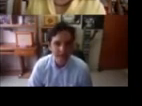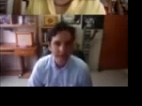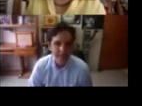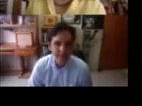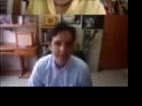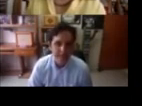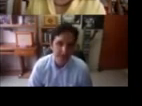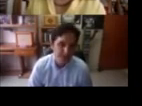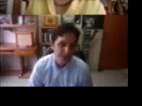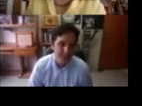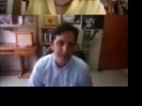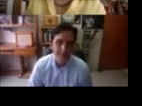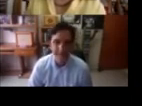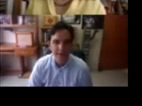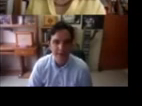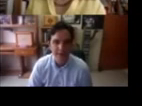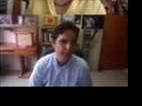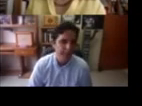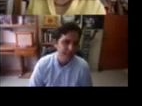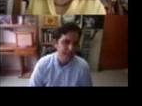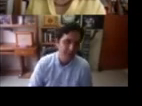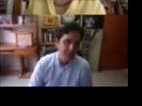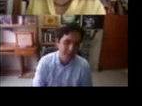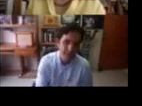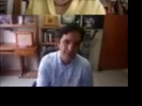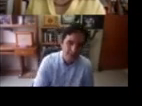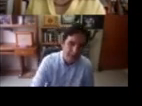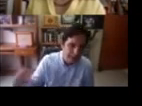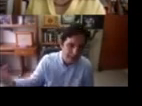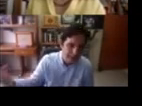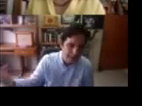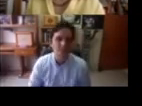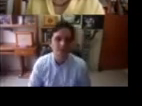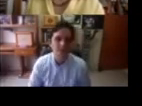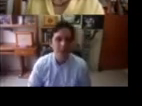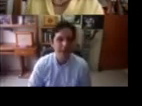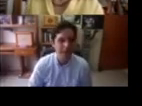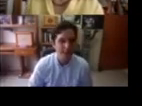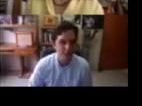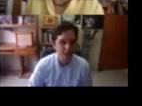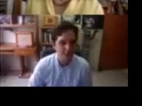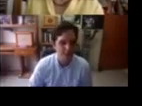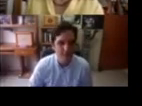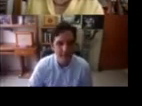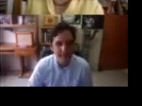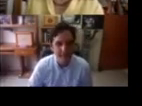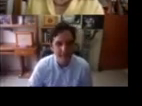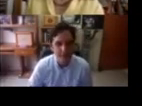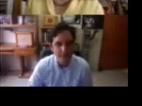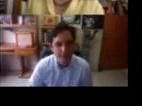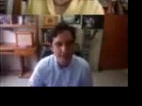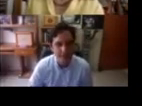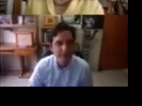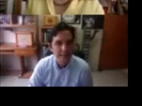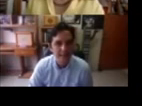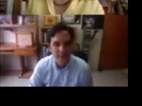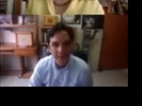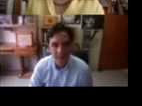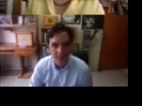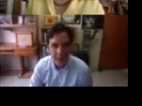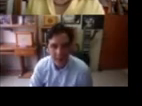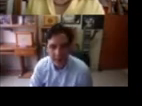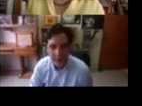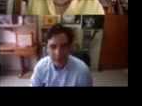a partir de niñas y niños, diferentes vías de convocatoria desde nuestras redes sociales hasta los que forman parte de los talleres de Tiempo